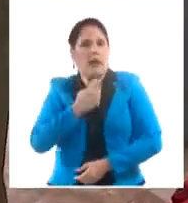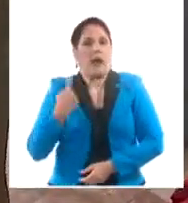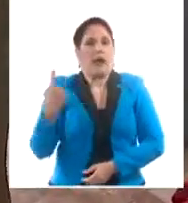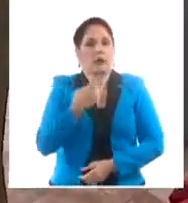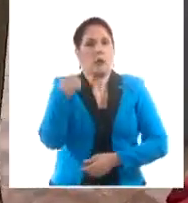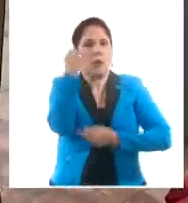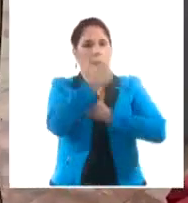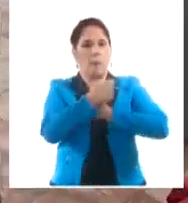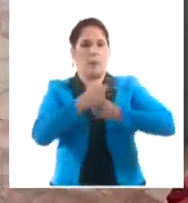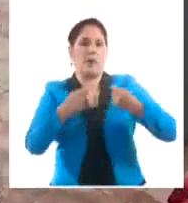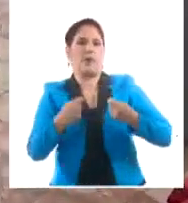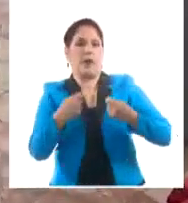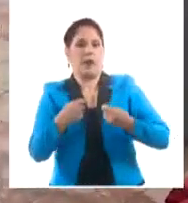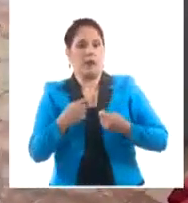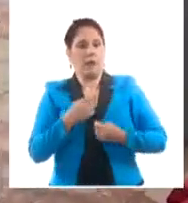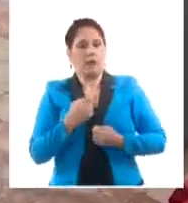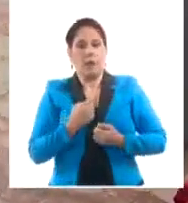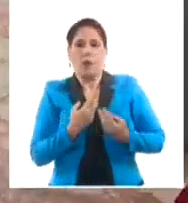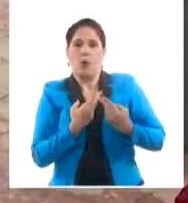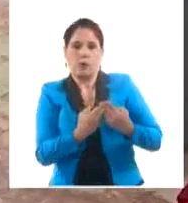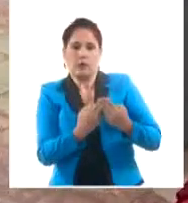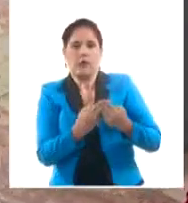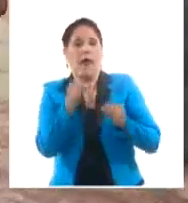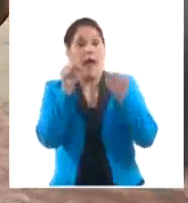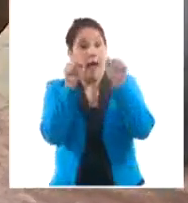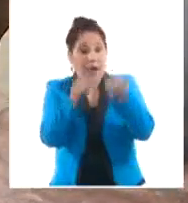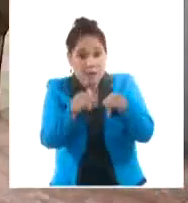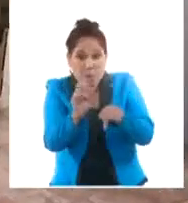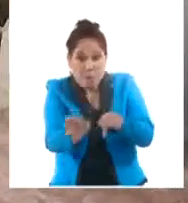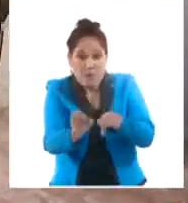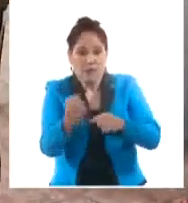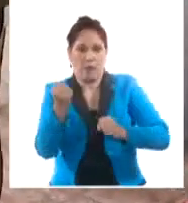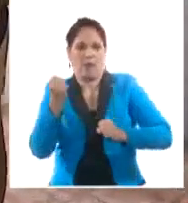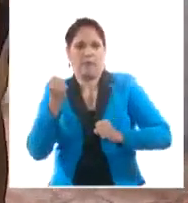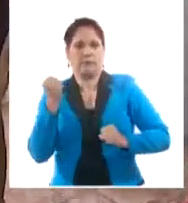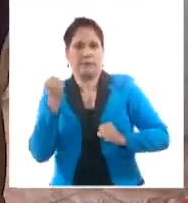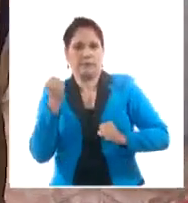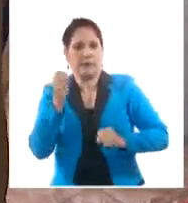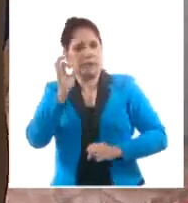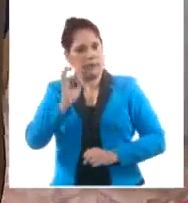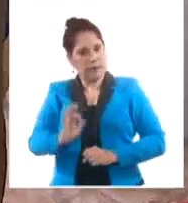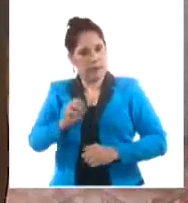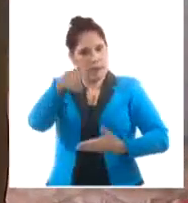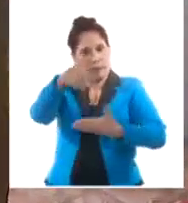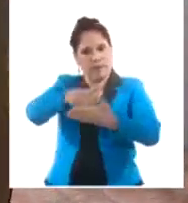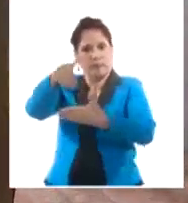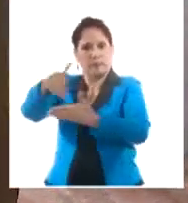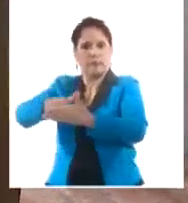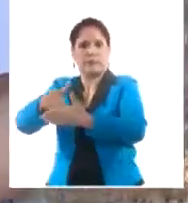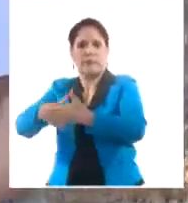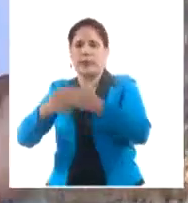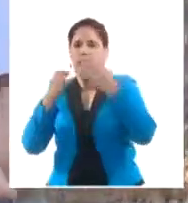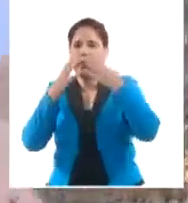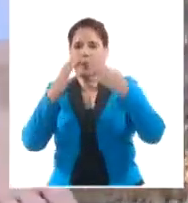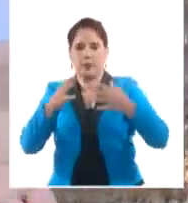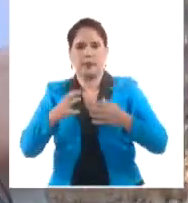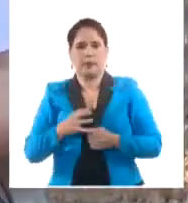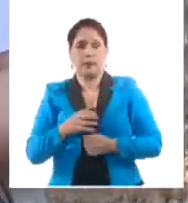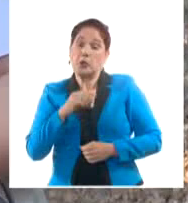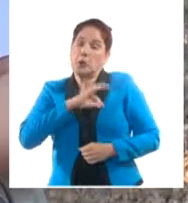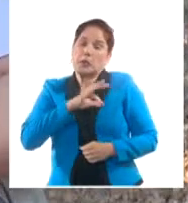esos pioneros patriotas que estuvieron ahí involucrados en ese acto tan bueno. Me